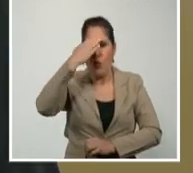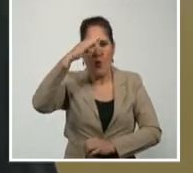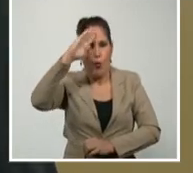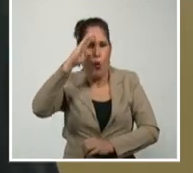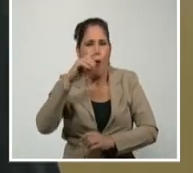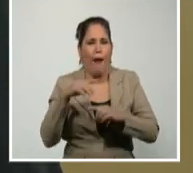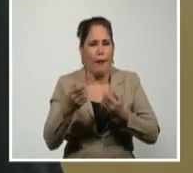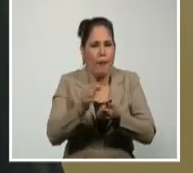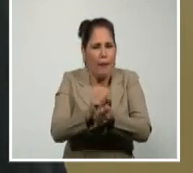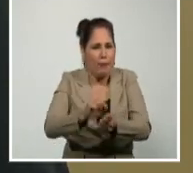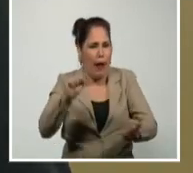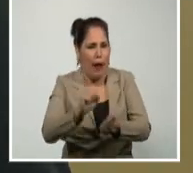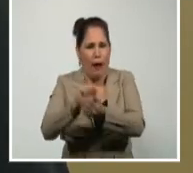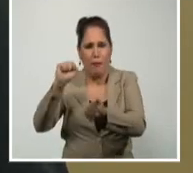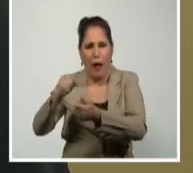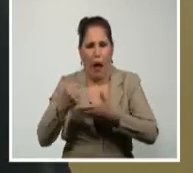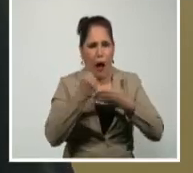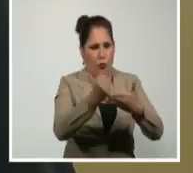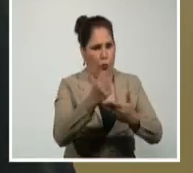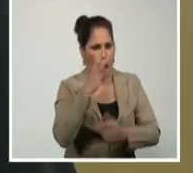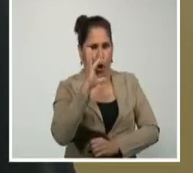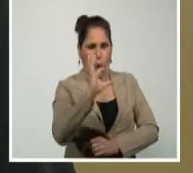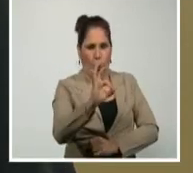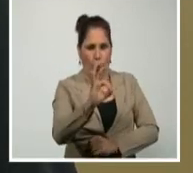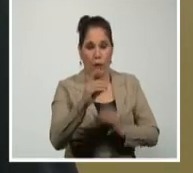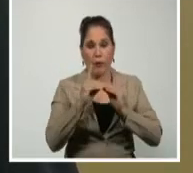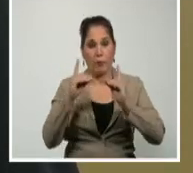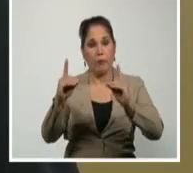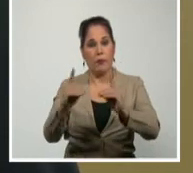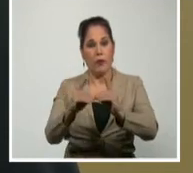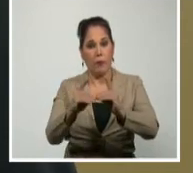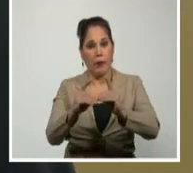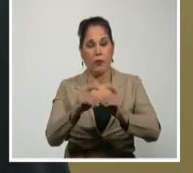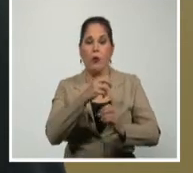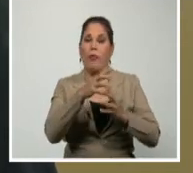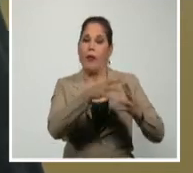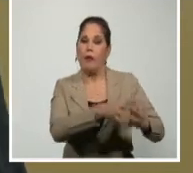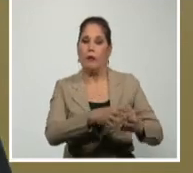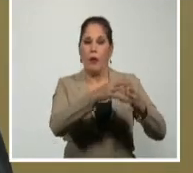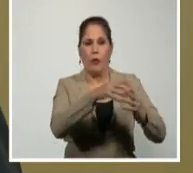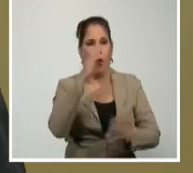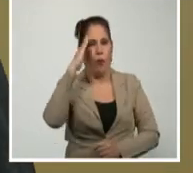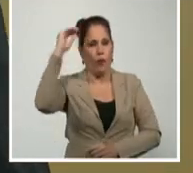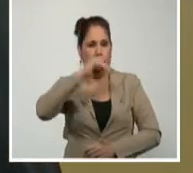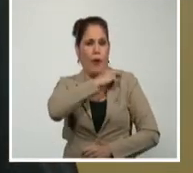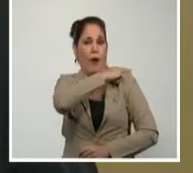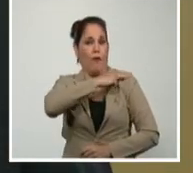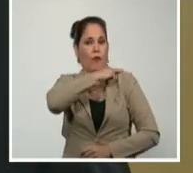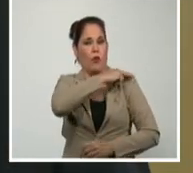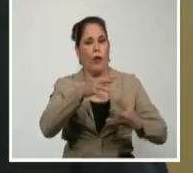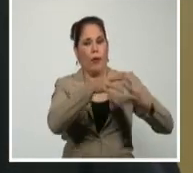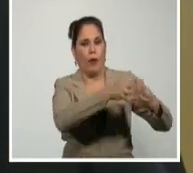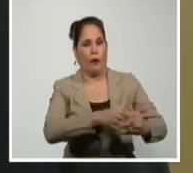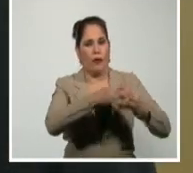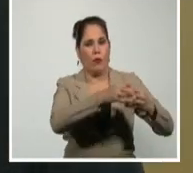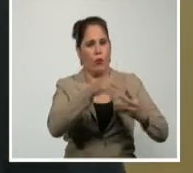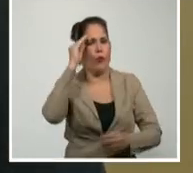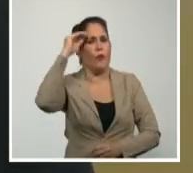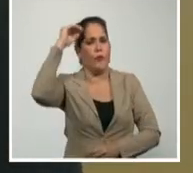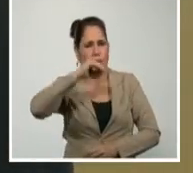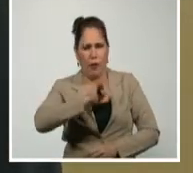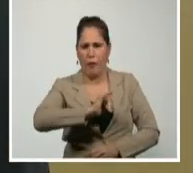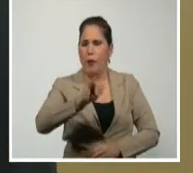lo conocen los funcionarios del Departamento de Estado y lo conocen los funcionarios en Estados Unidos que se encargan de